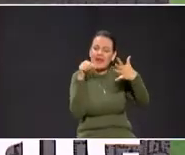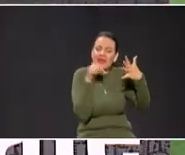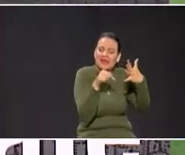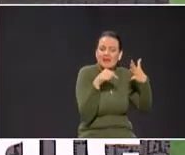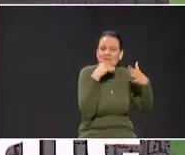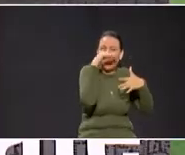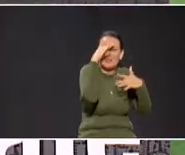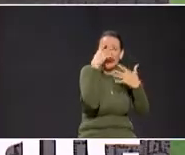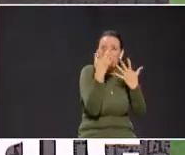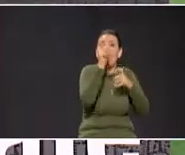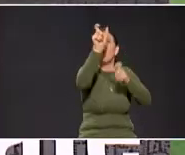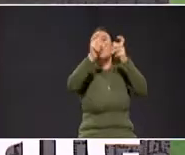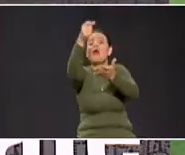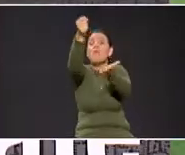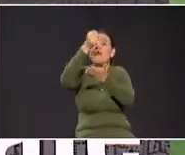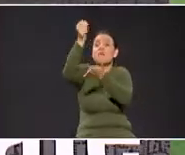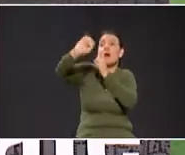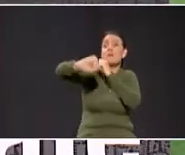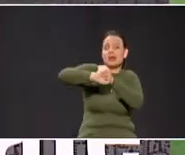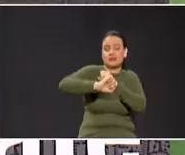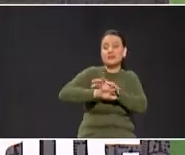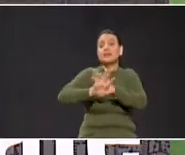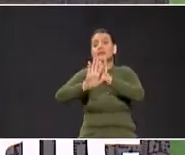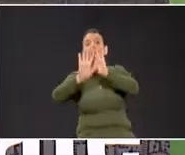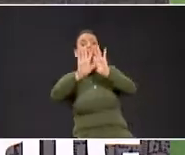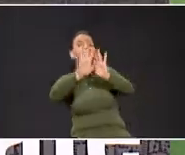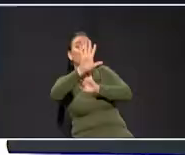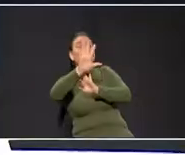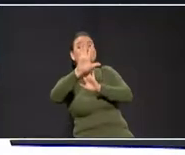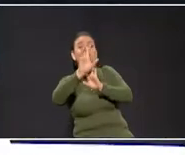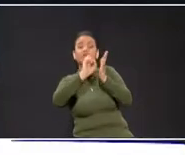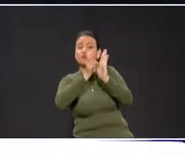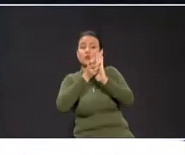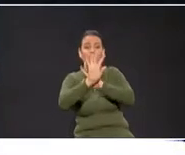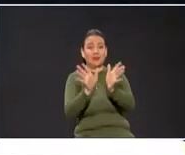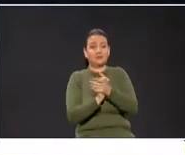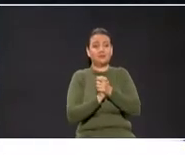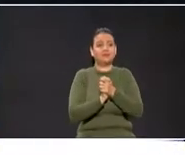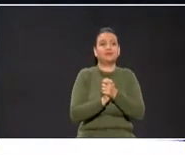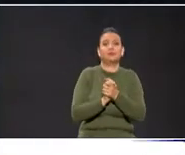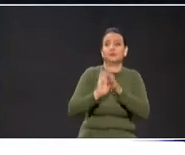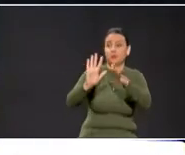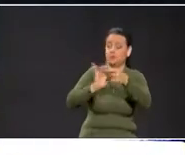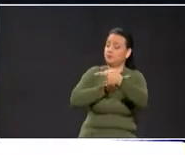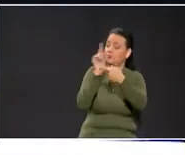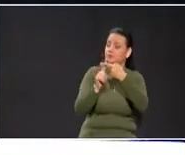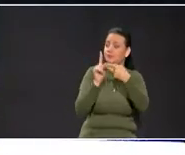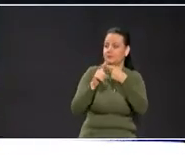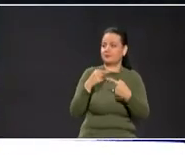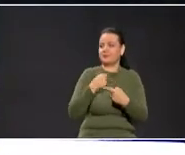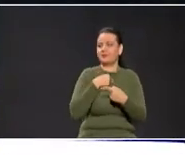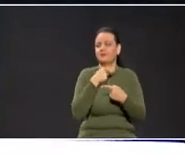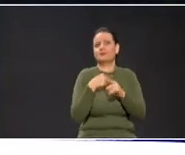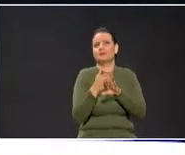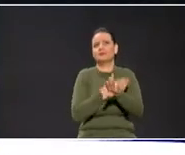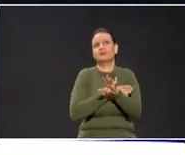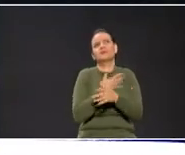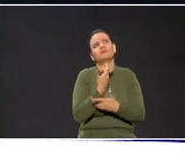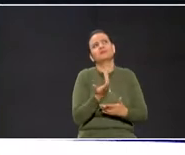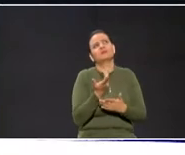ella generar empleo 45 segundos cuando para esa pregunta en primer lugar hemos planteado lo que es